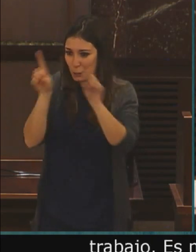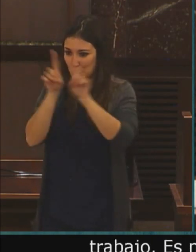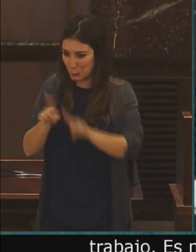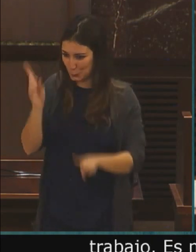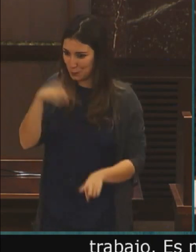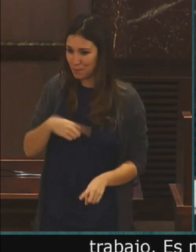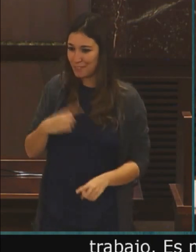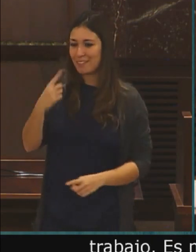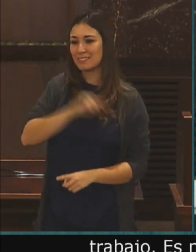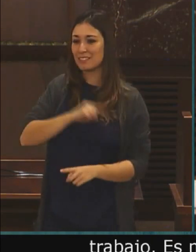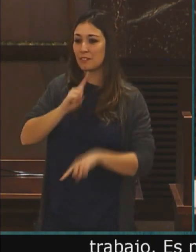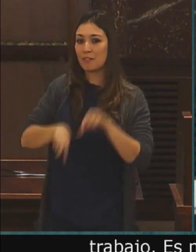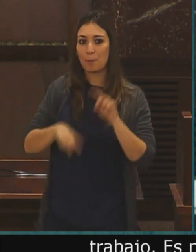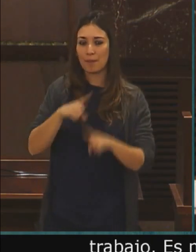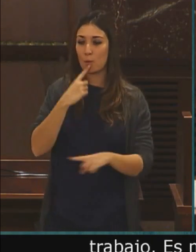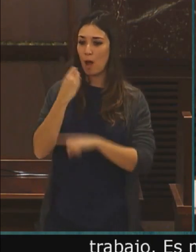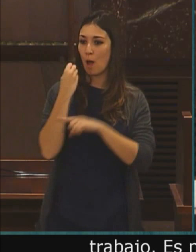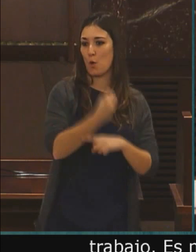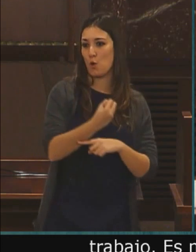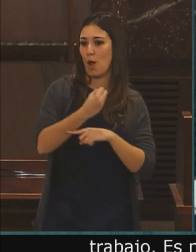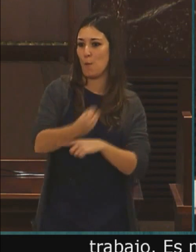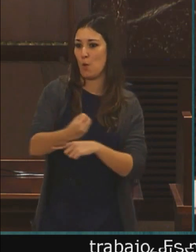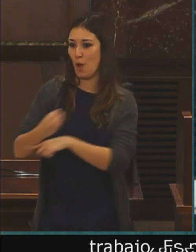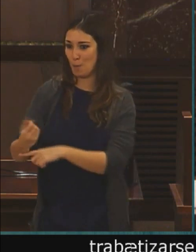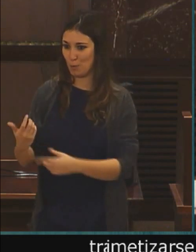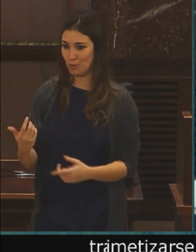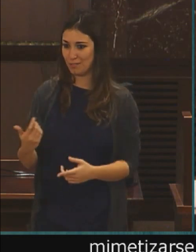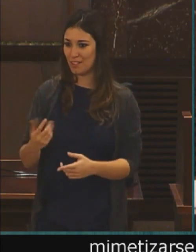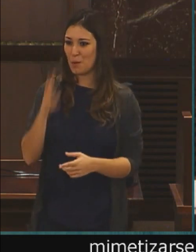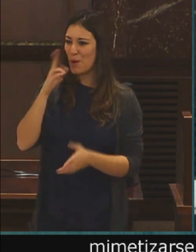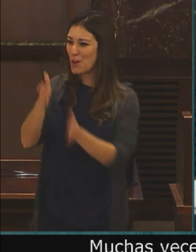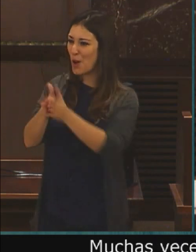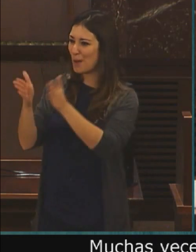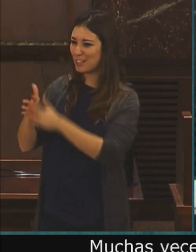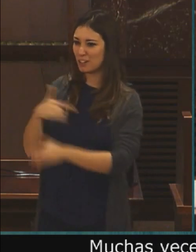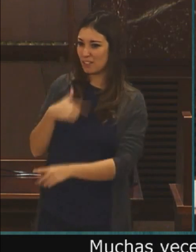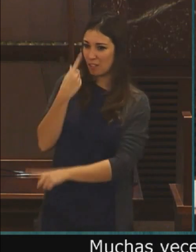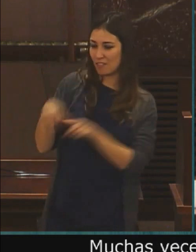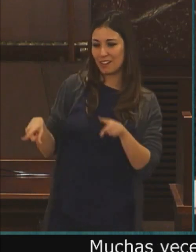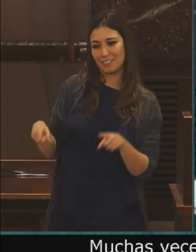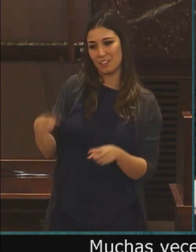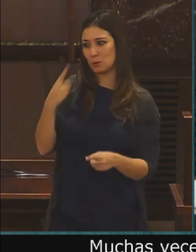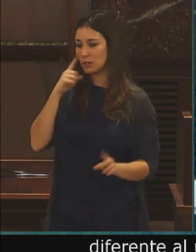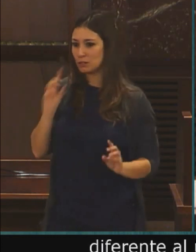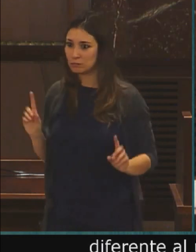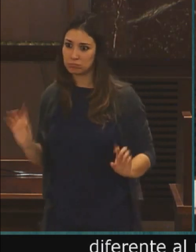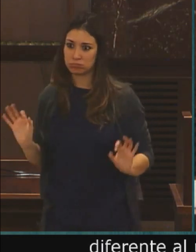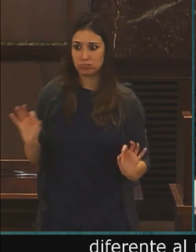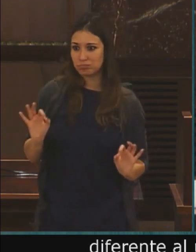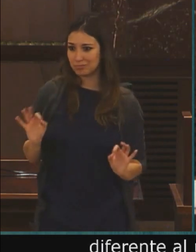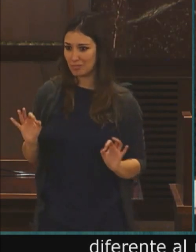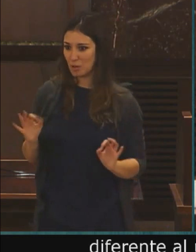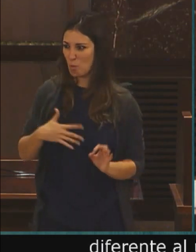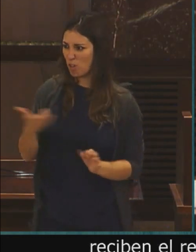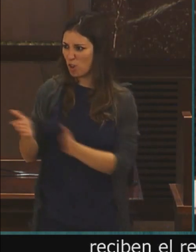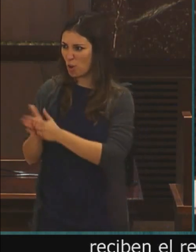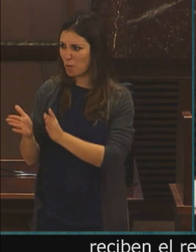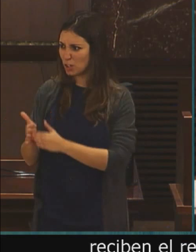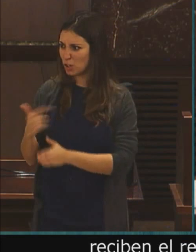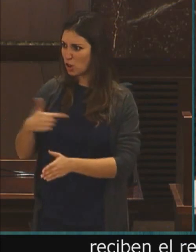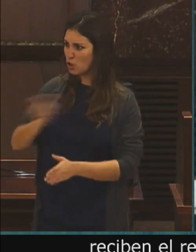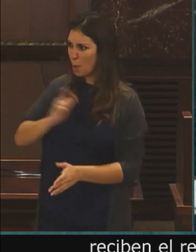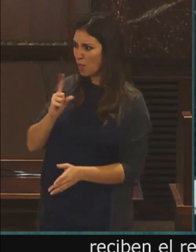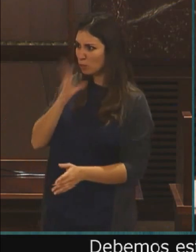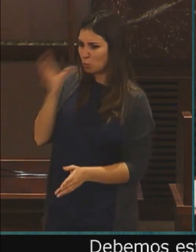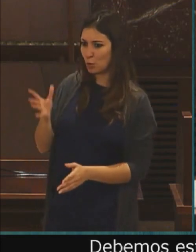veces vamos a dar un apoyo diferente al usuario que el que reciben el resto de sus compañeros. Debemos estar alerta ante esta situación para que no se pregunten por qué ellos